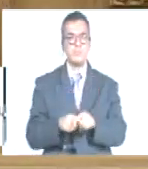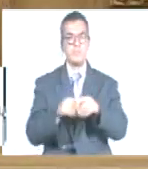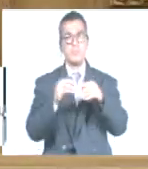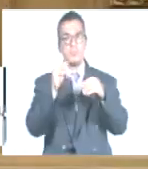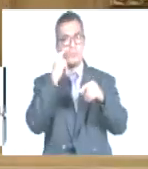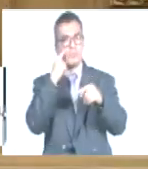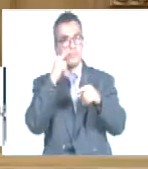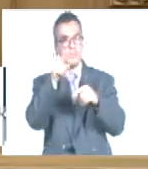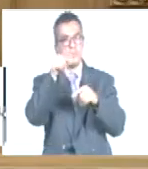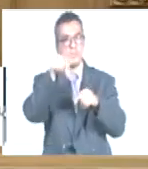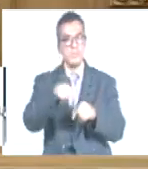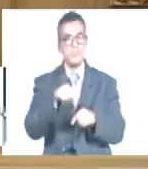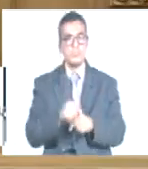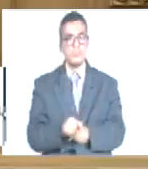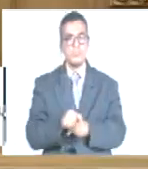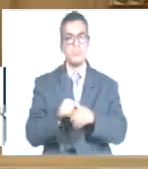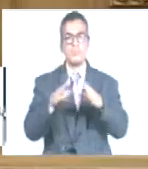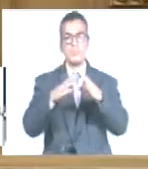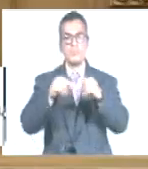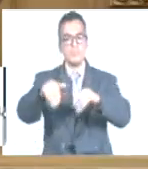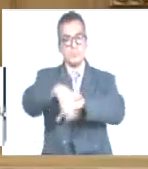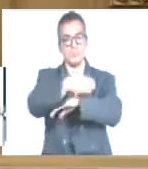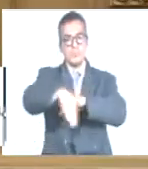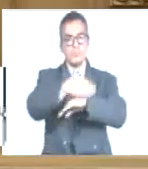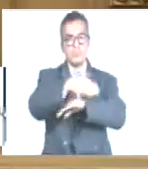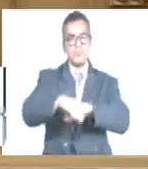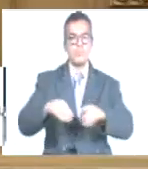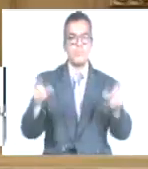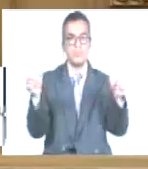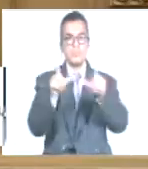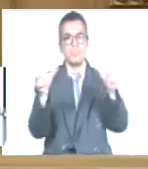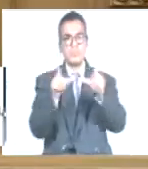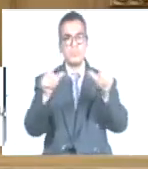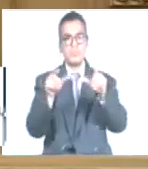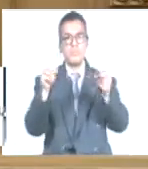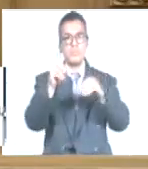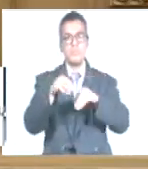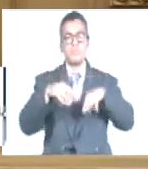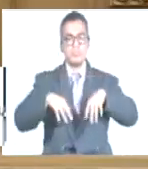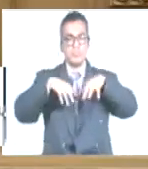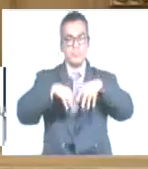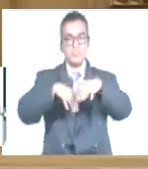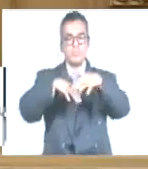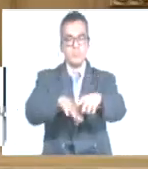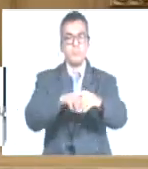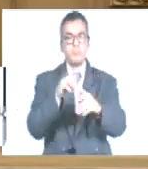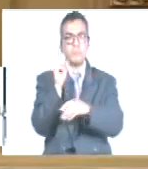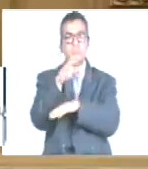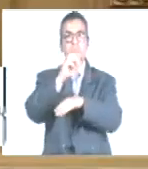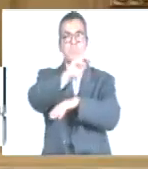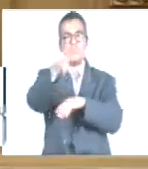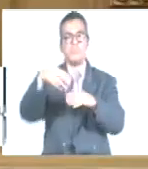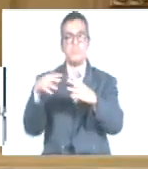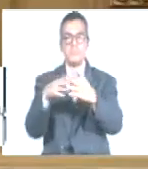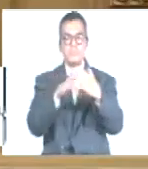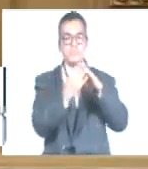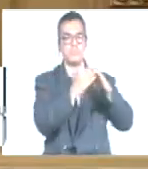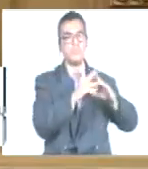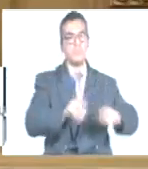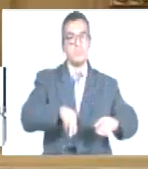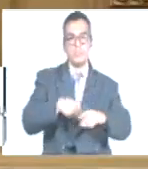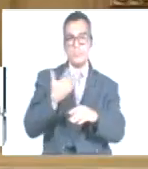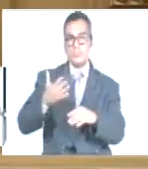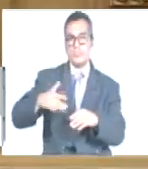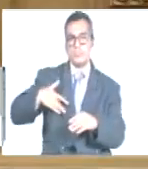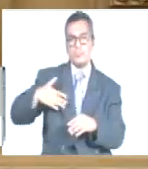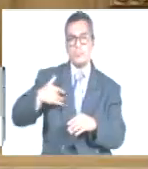vivo o en la calle, desde las pantallas de la televisión o en una marcha, en una asamblea, en una comunidad, pudimos